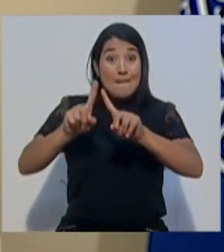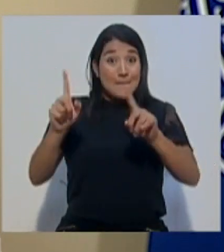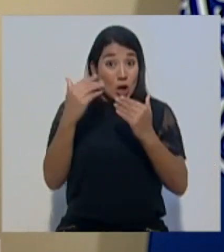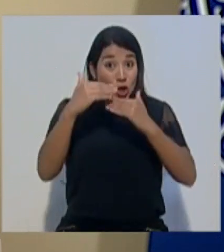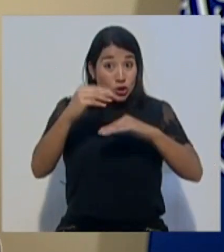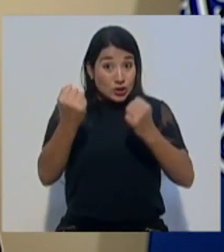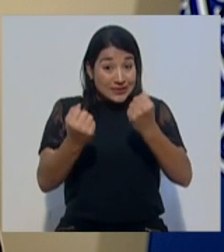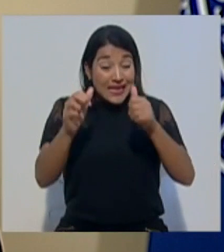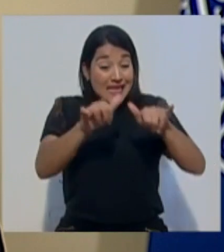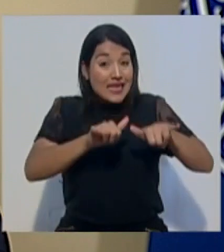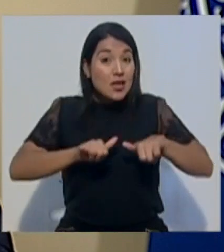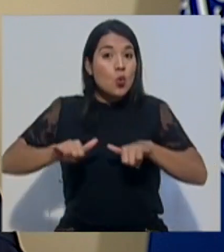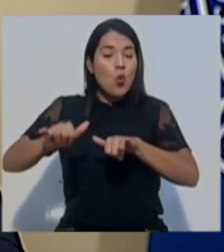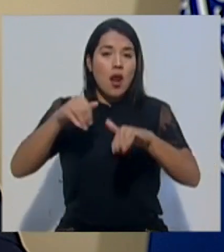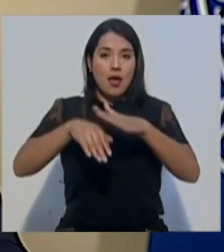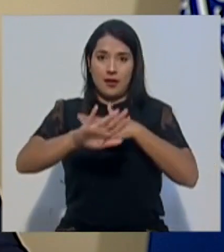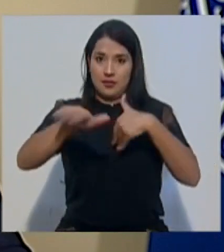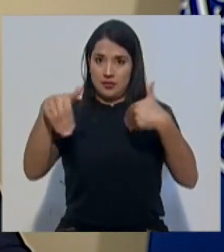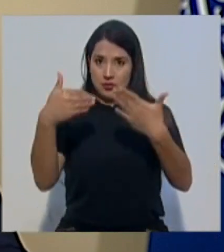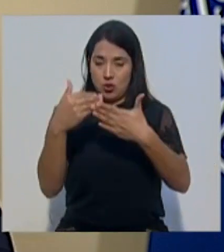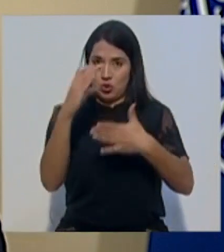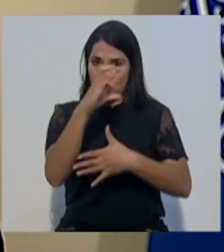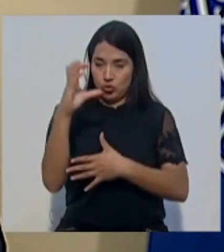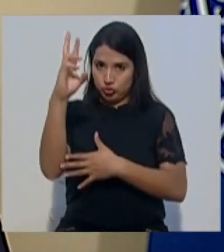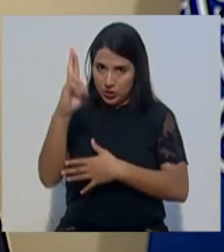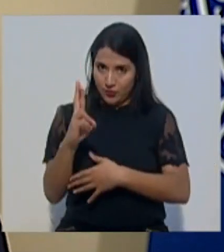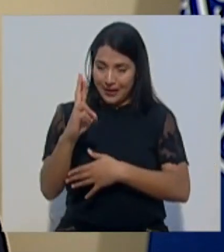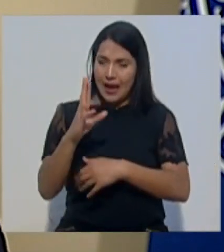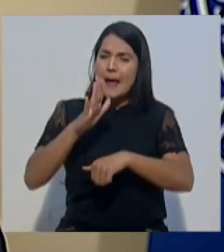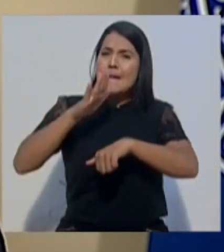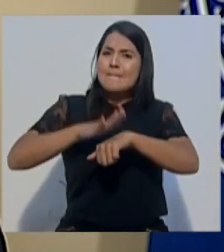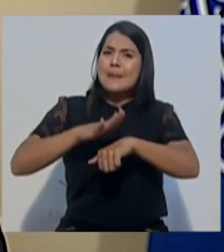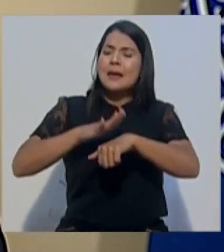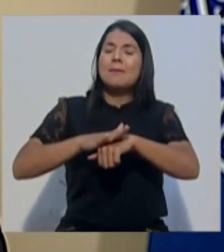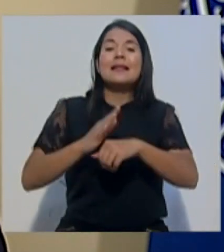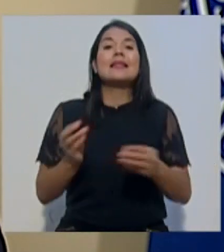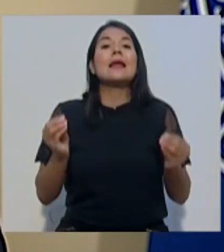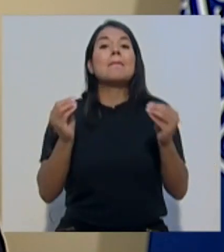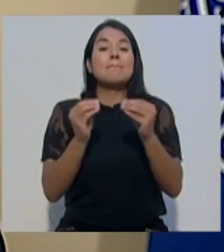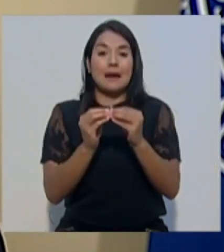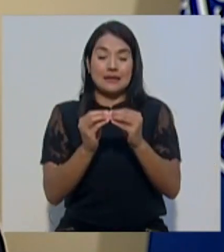país y en esos horarios, permitiendo una mayor